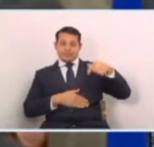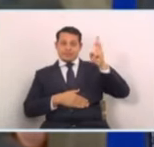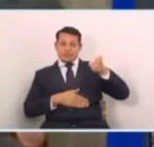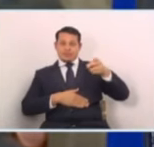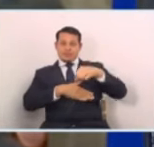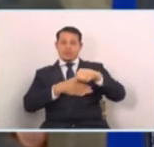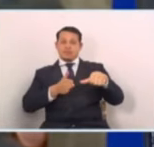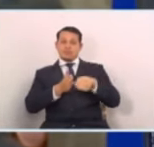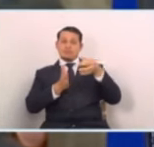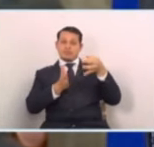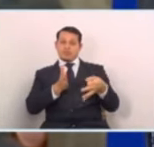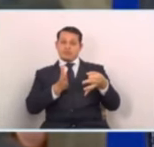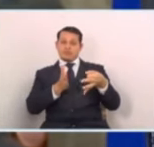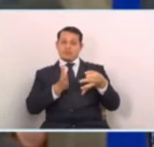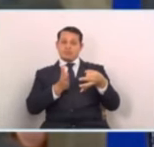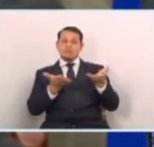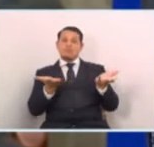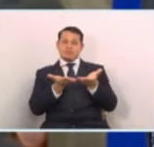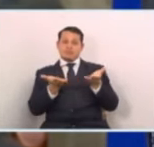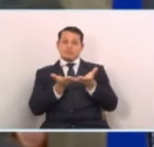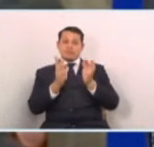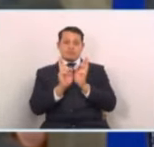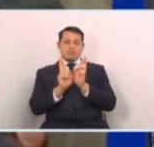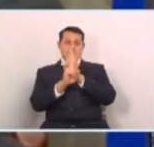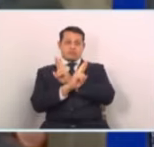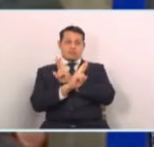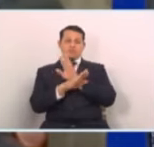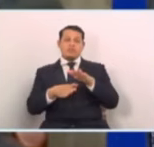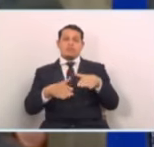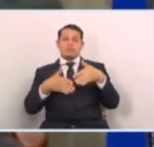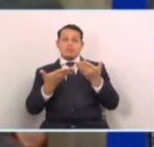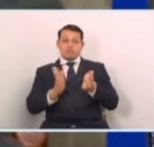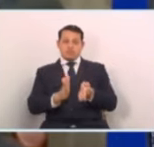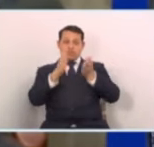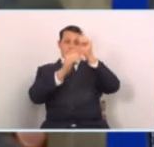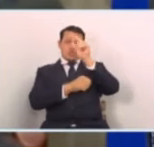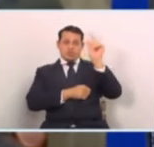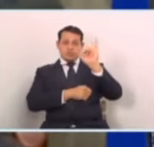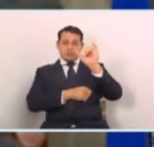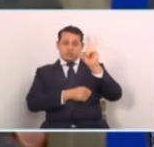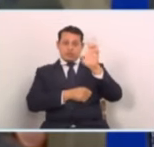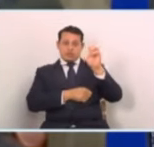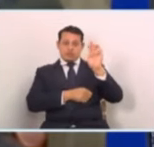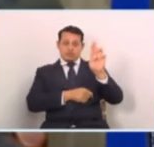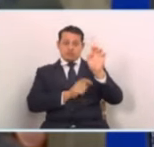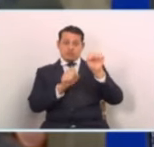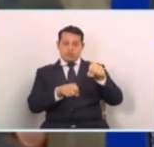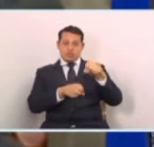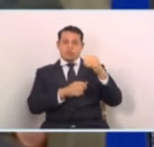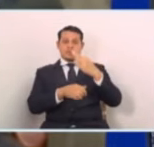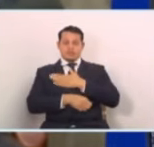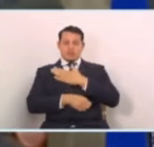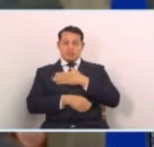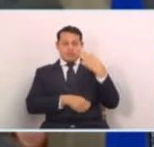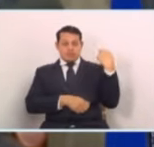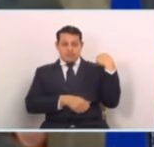esta misma Asamblea Legislativa, se hicieron unas reformas para que la ISDEMU pudiese tener la